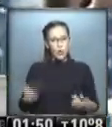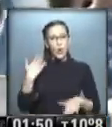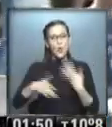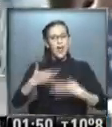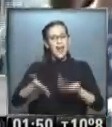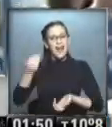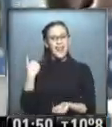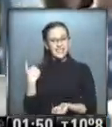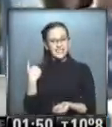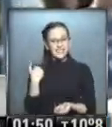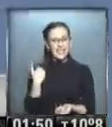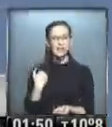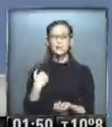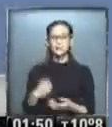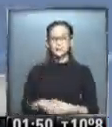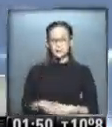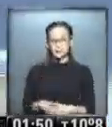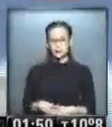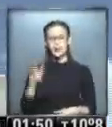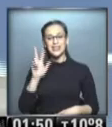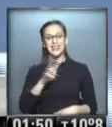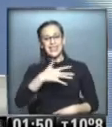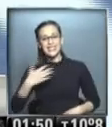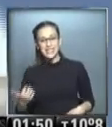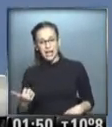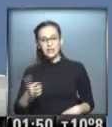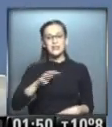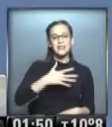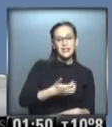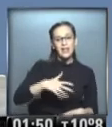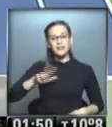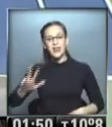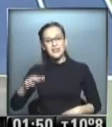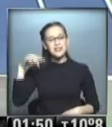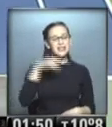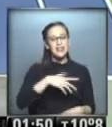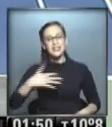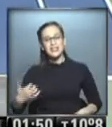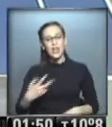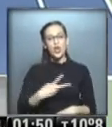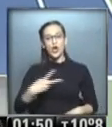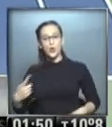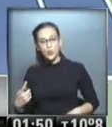ayer, estaba cayendo 3-6, 6-3, 7-6 y 2-1.